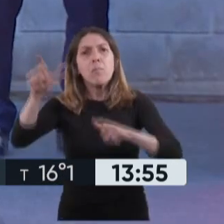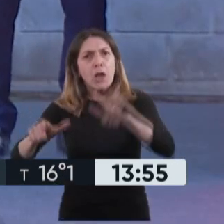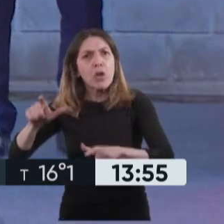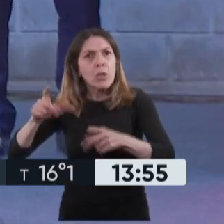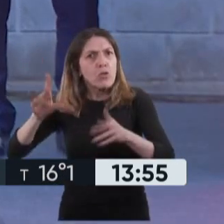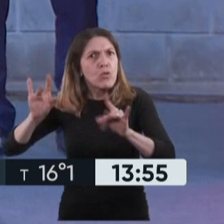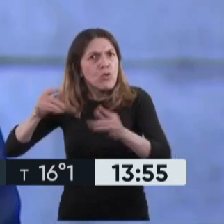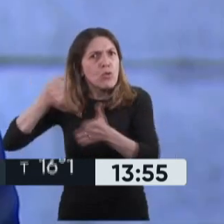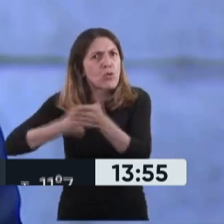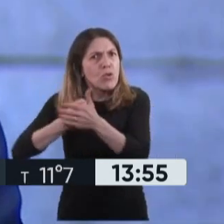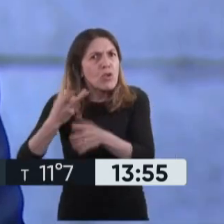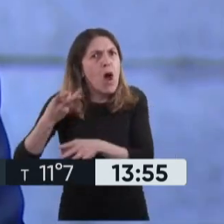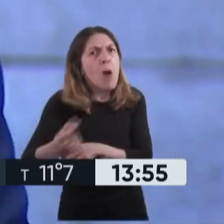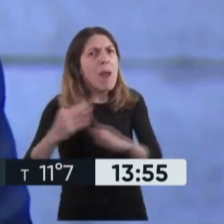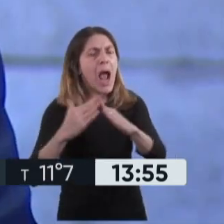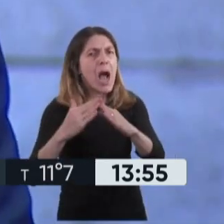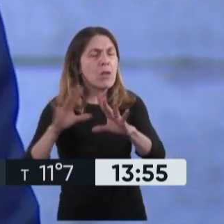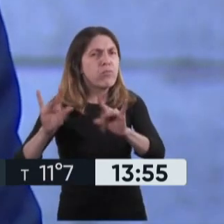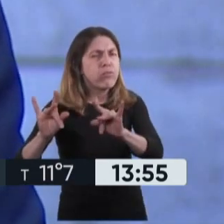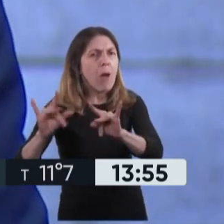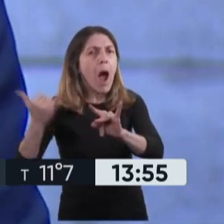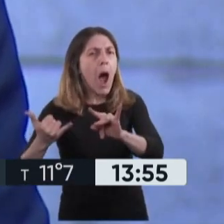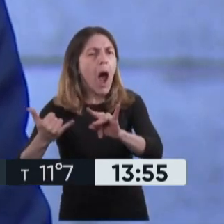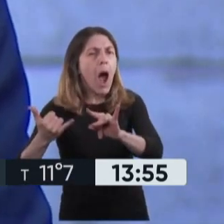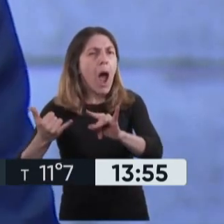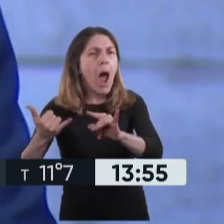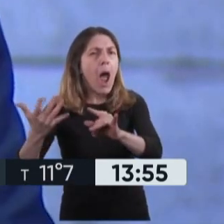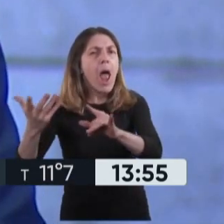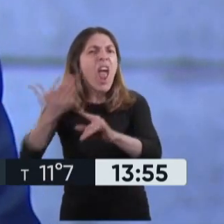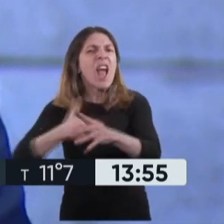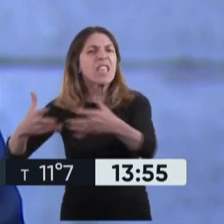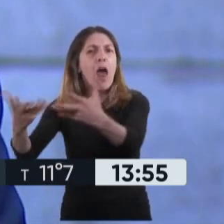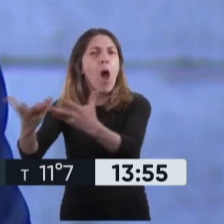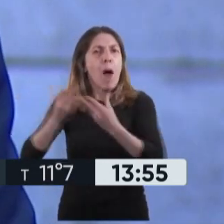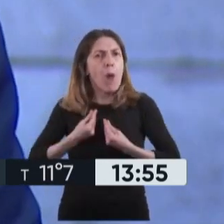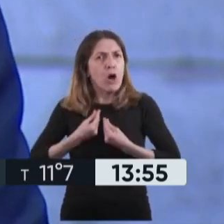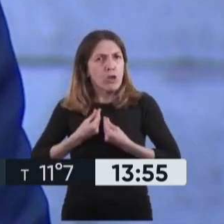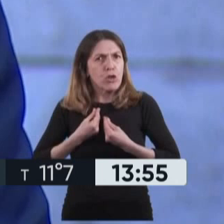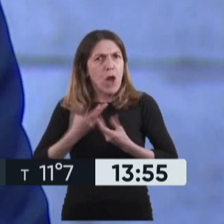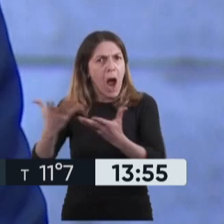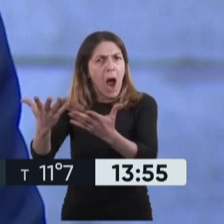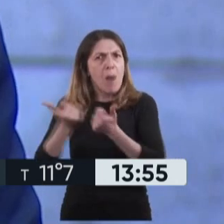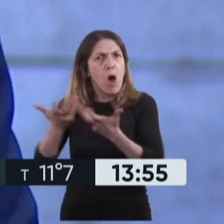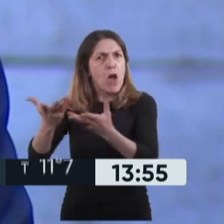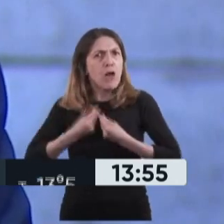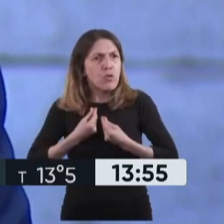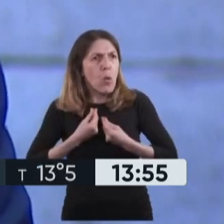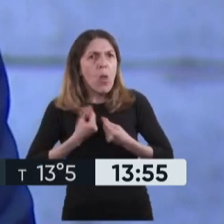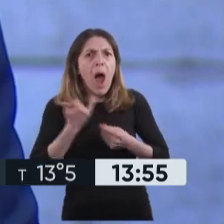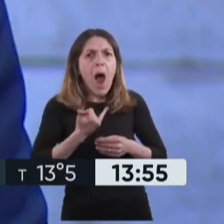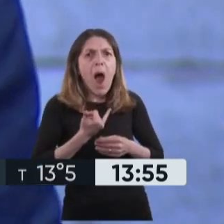acceder a una casa encuentran en un estado que se ocupa de ayudarlos a tener una casa a tener un techo propio